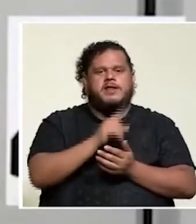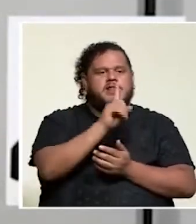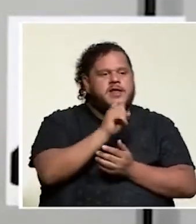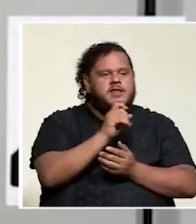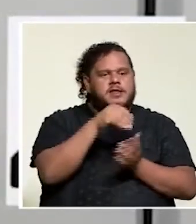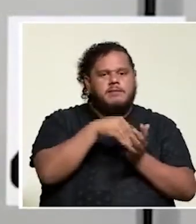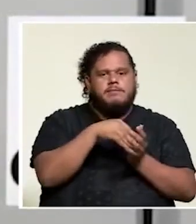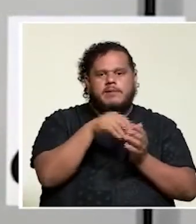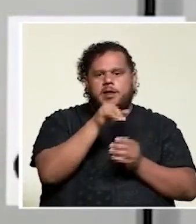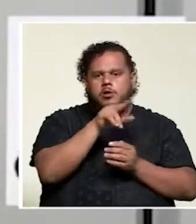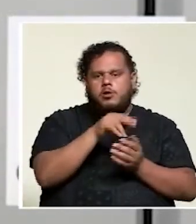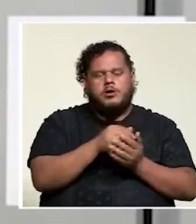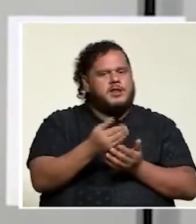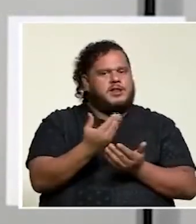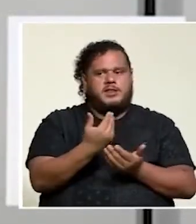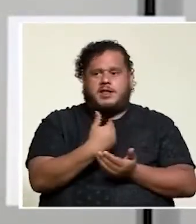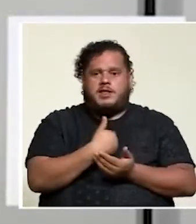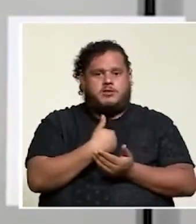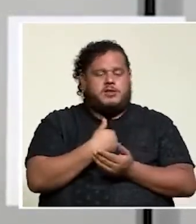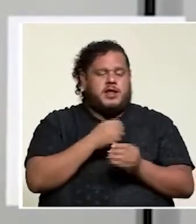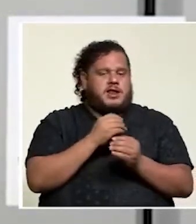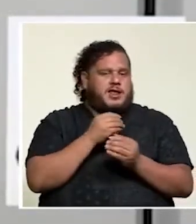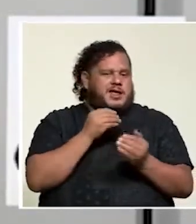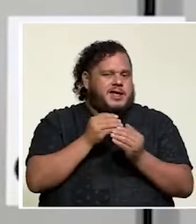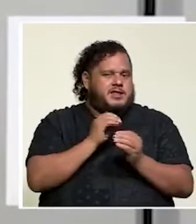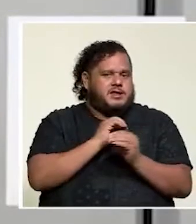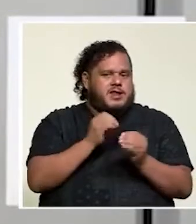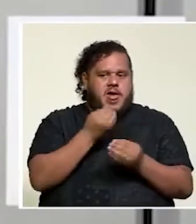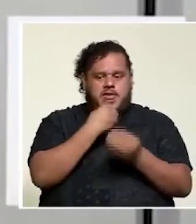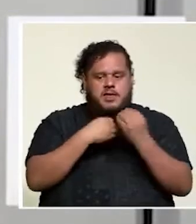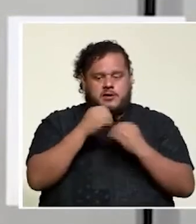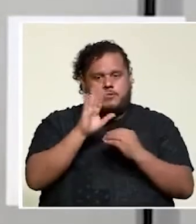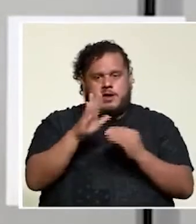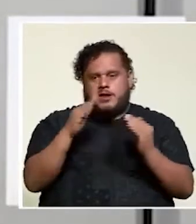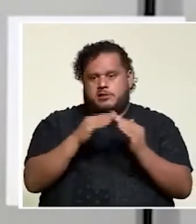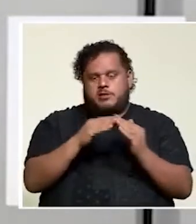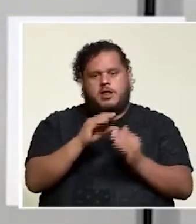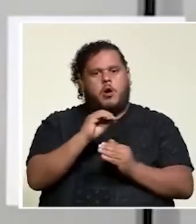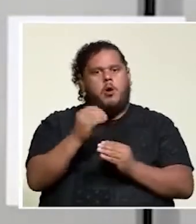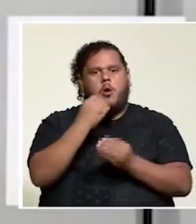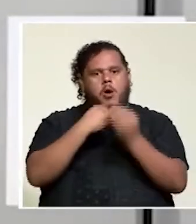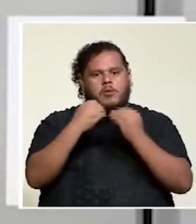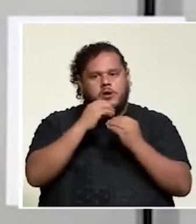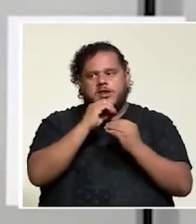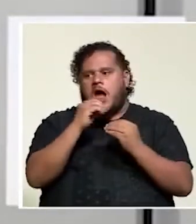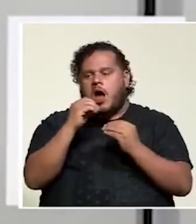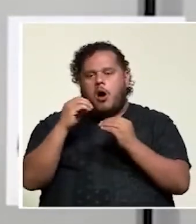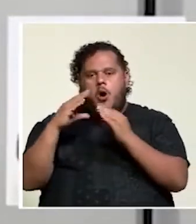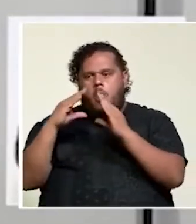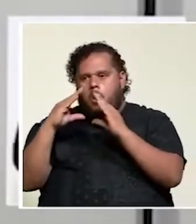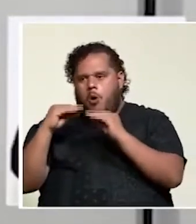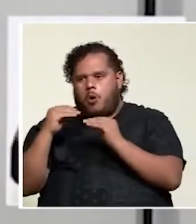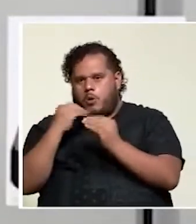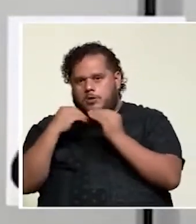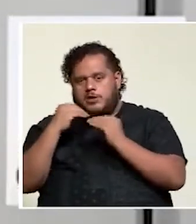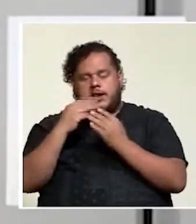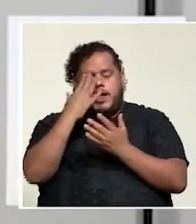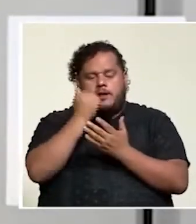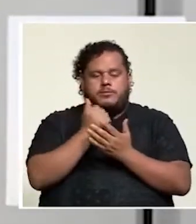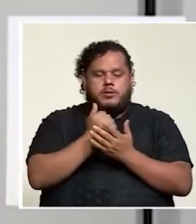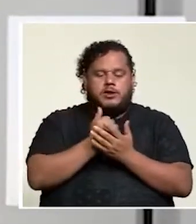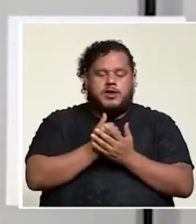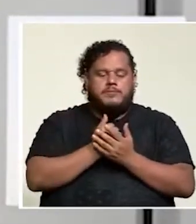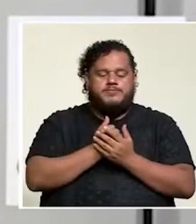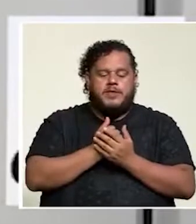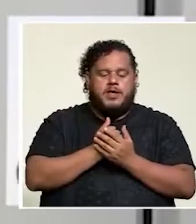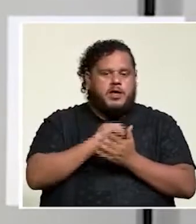100.000 colones, que ya no tienen casi que comer en sus casas, o almuerzan o cenan, porque sinceramente